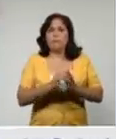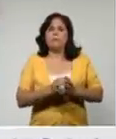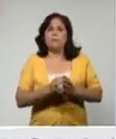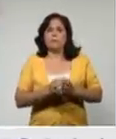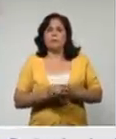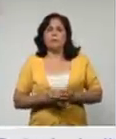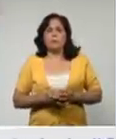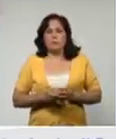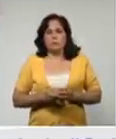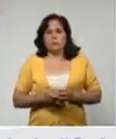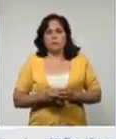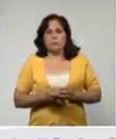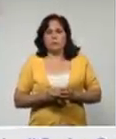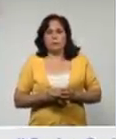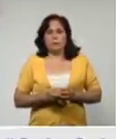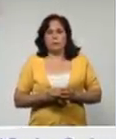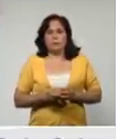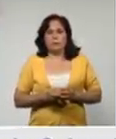COVID-19.